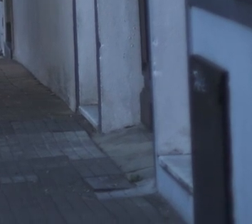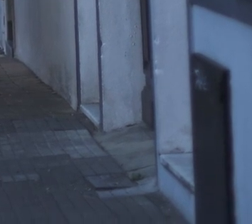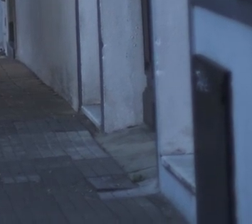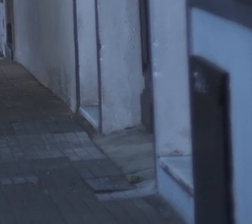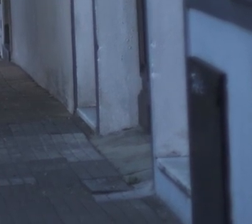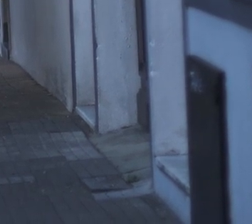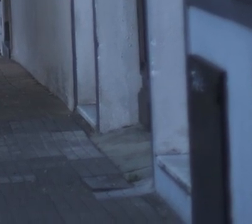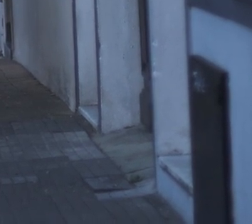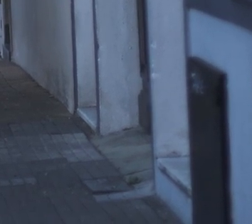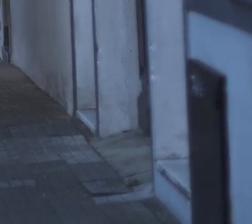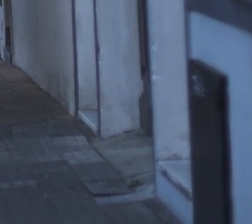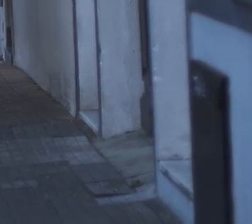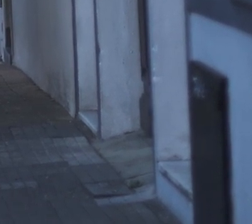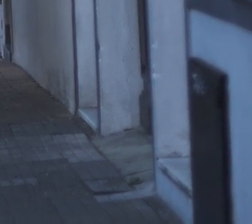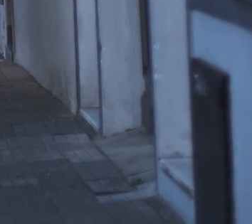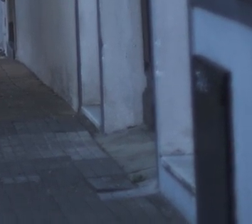¡Gracias!